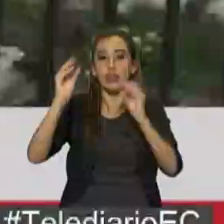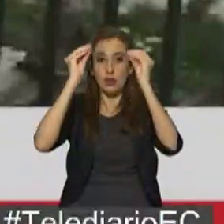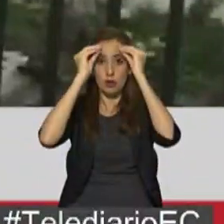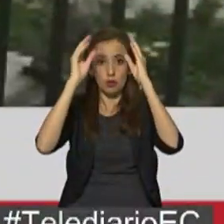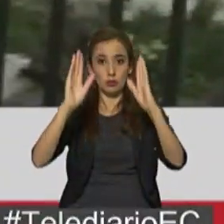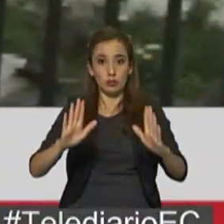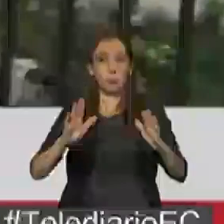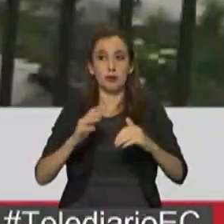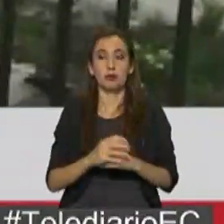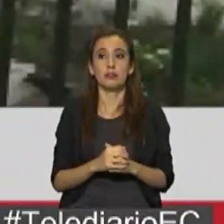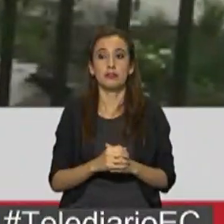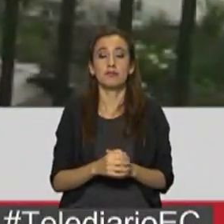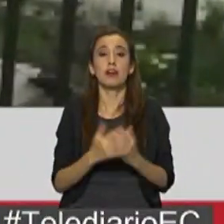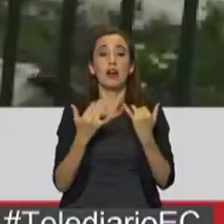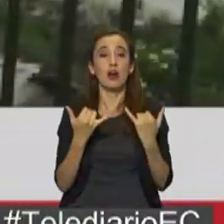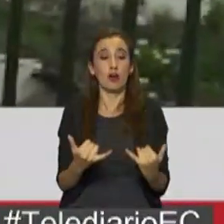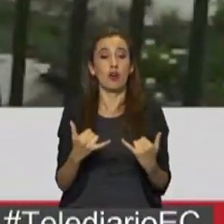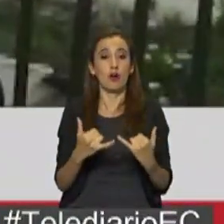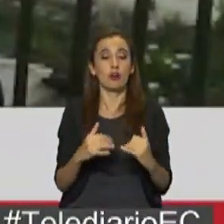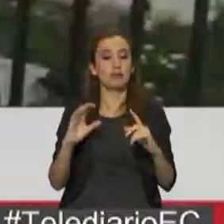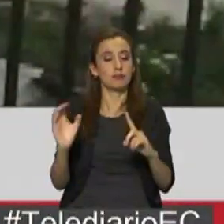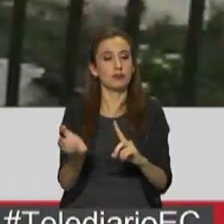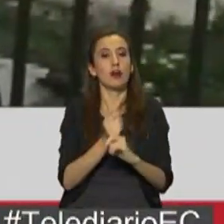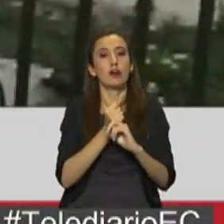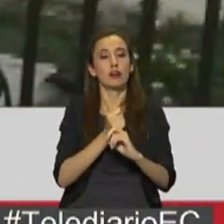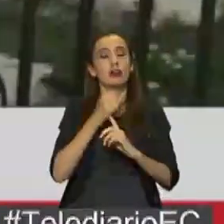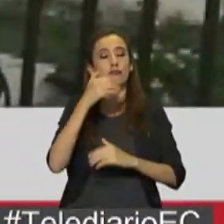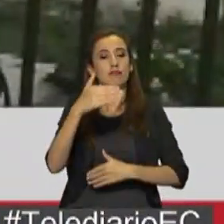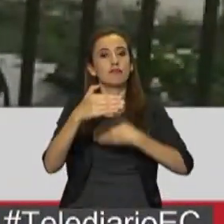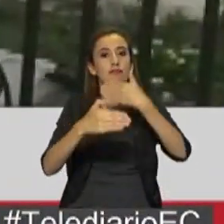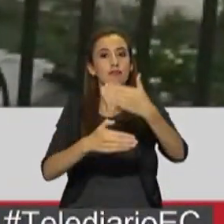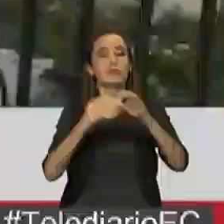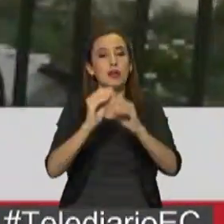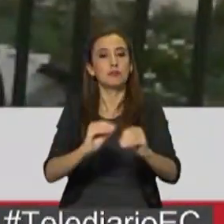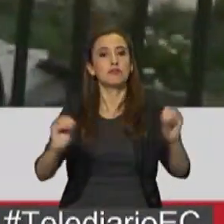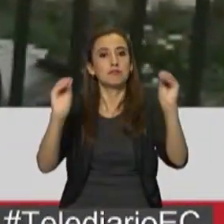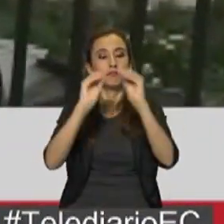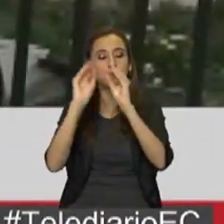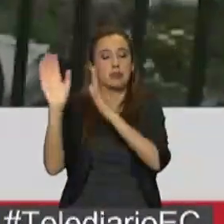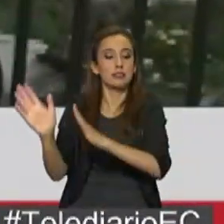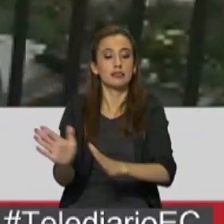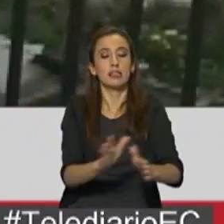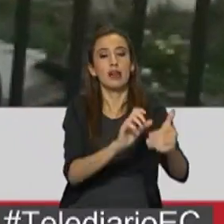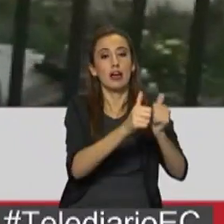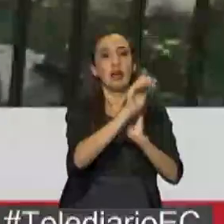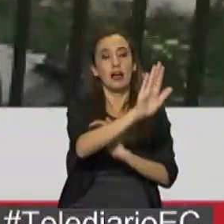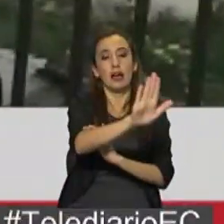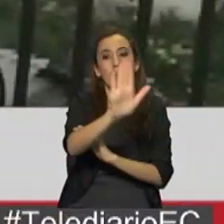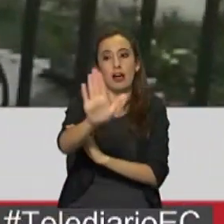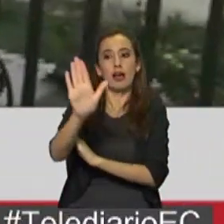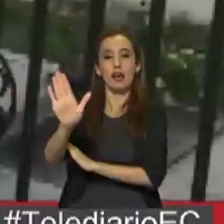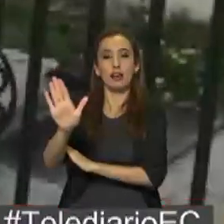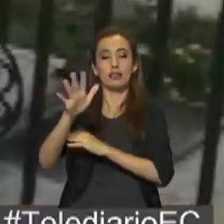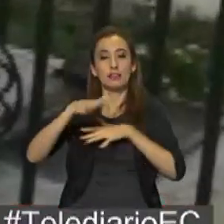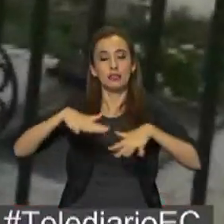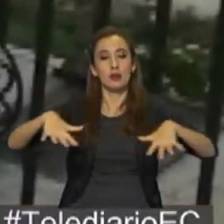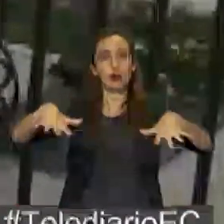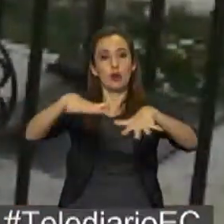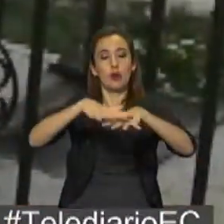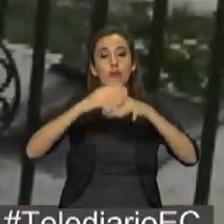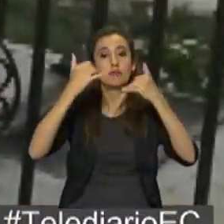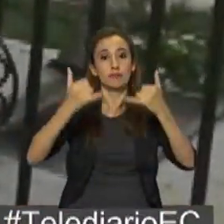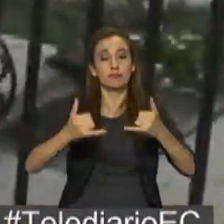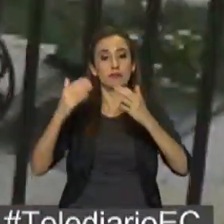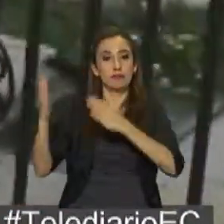nivel nacional espero que esto nos sirva para poder unirnos poder seguir trabajando y llegar a cada uno de los hogares en los cuales